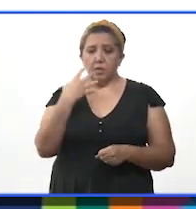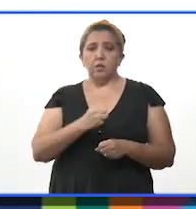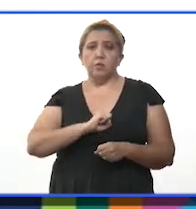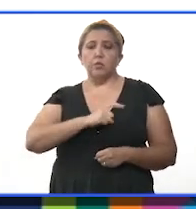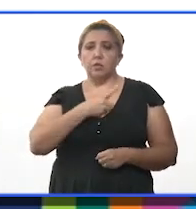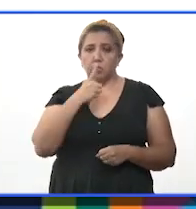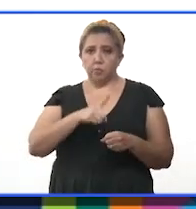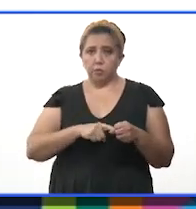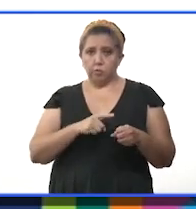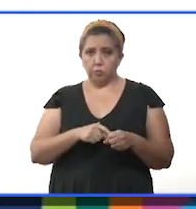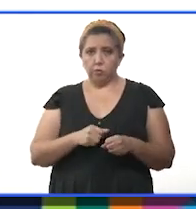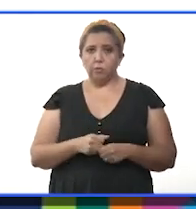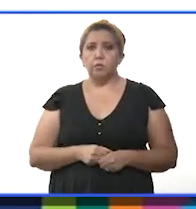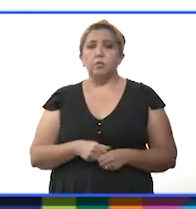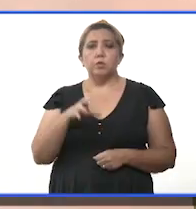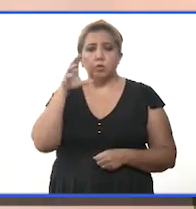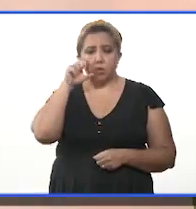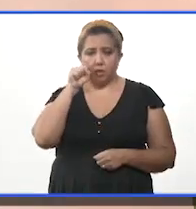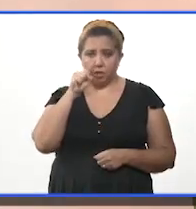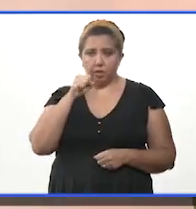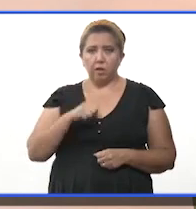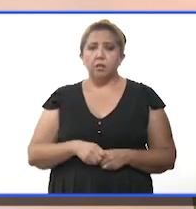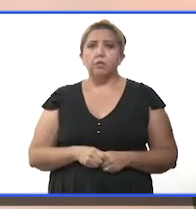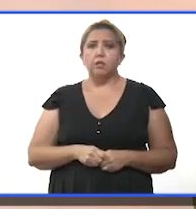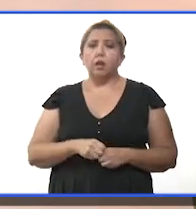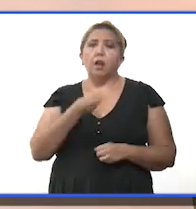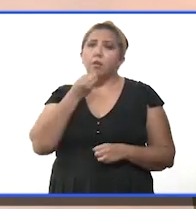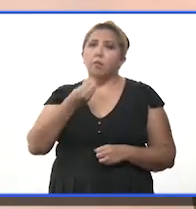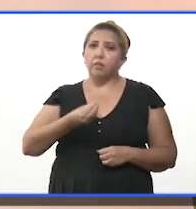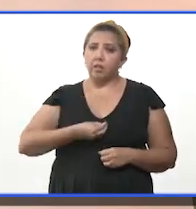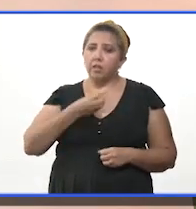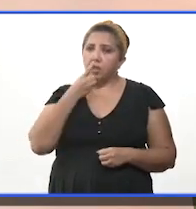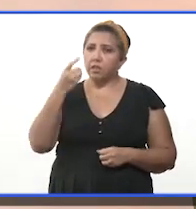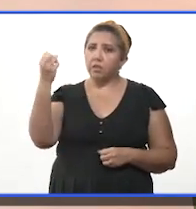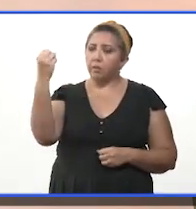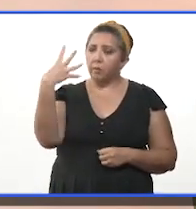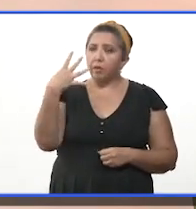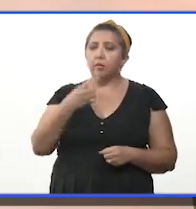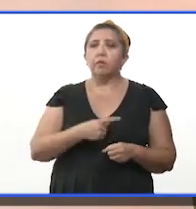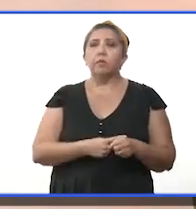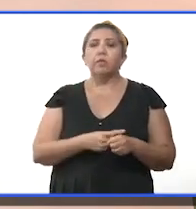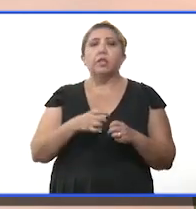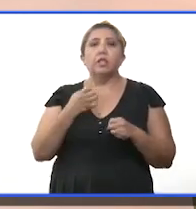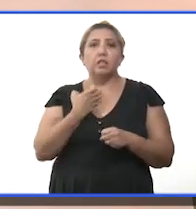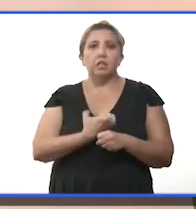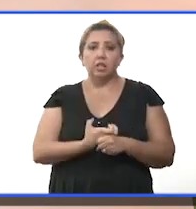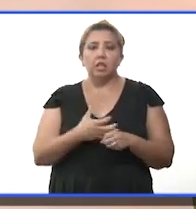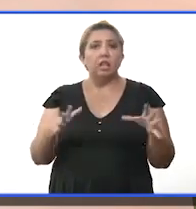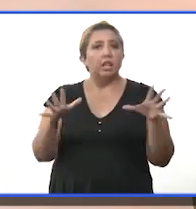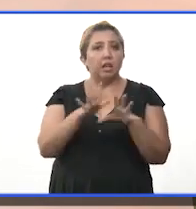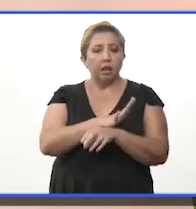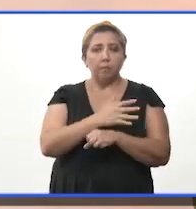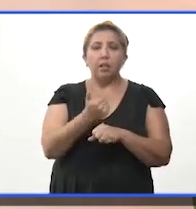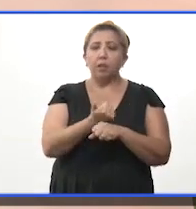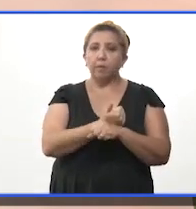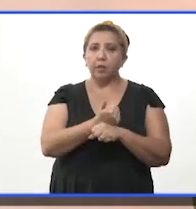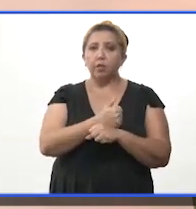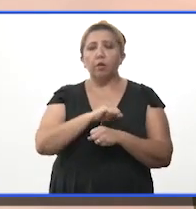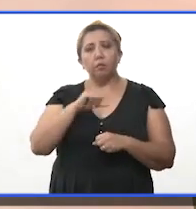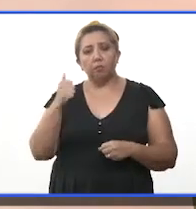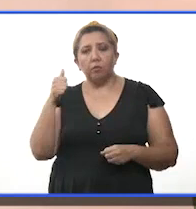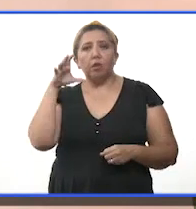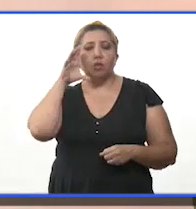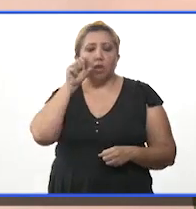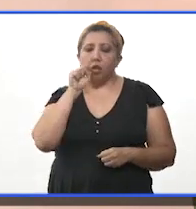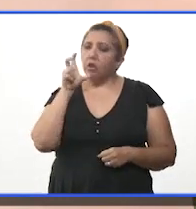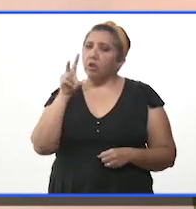estatal de salud marcan color naranja. Aunque los indicadores del semáforo epidemiológico estatal cambian de amarillo a naranja,